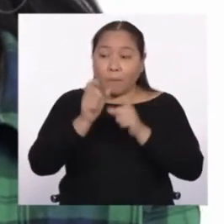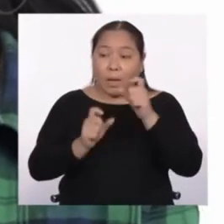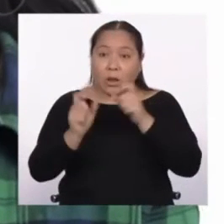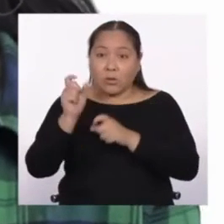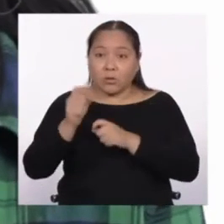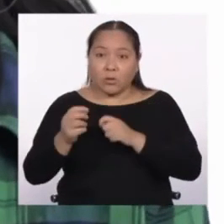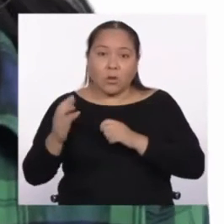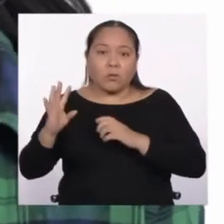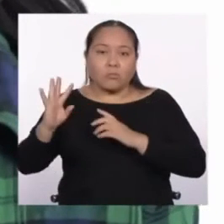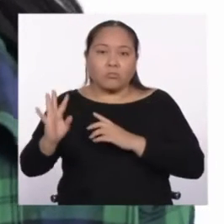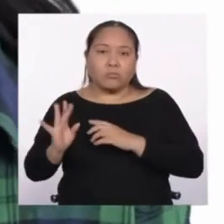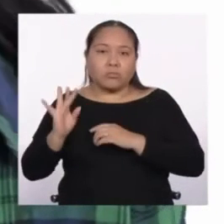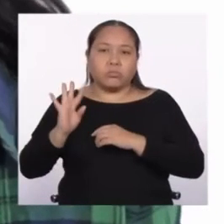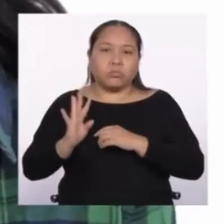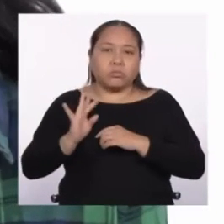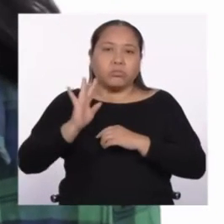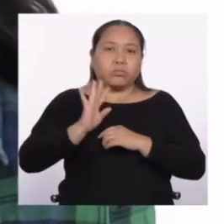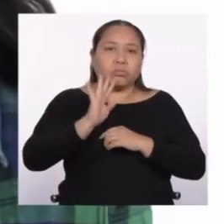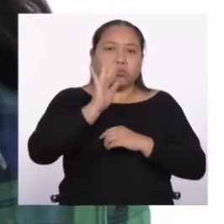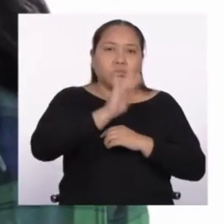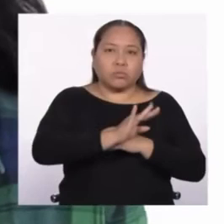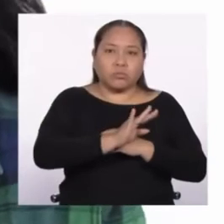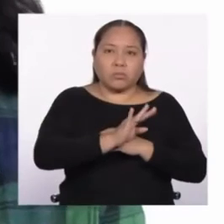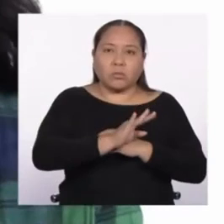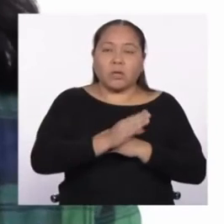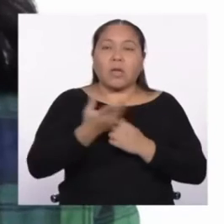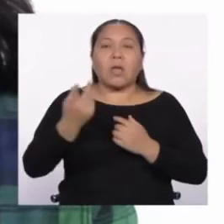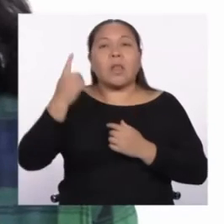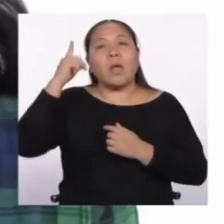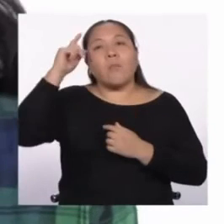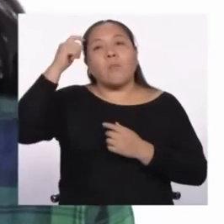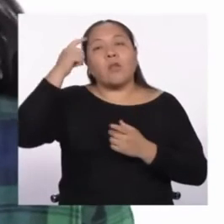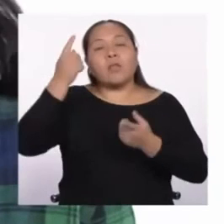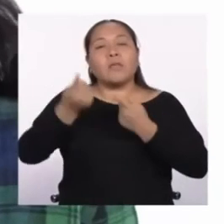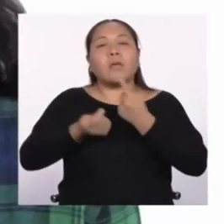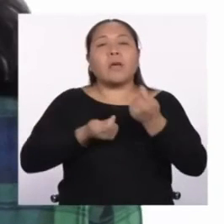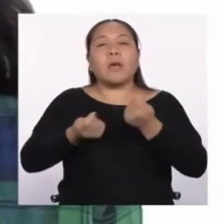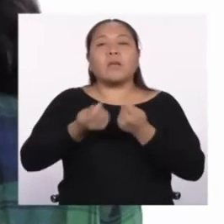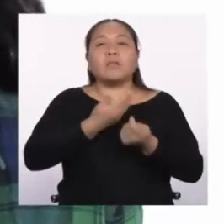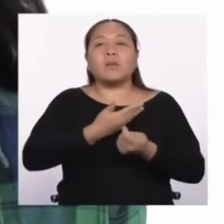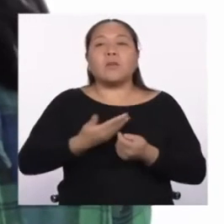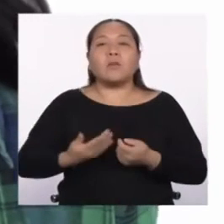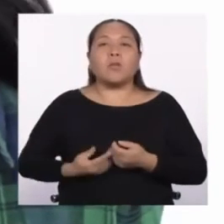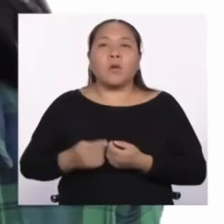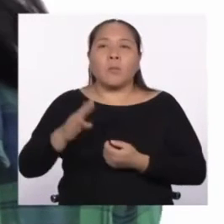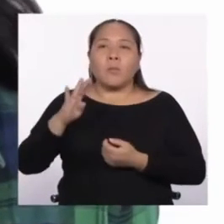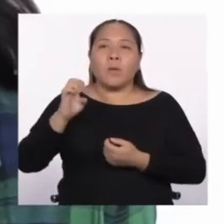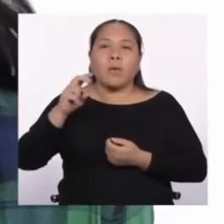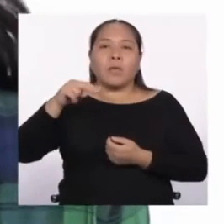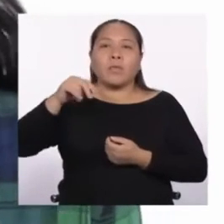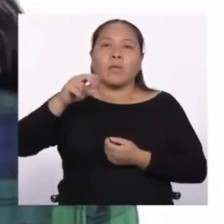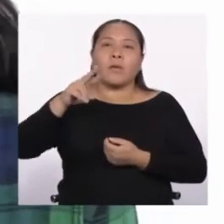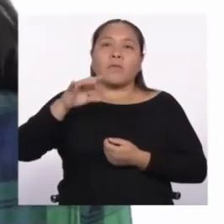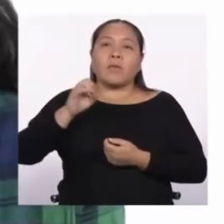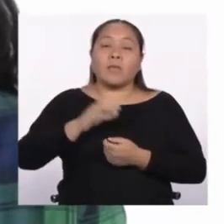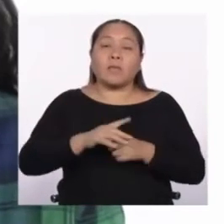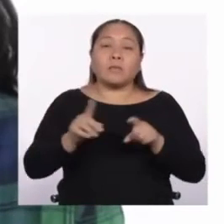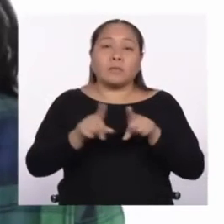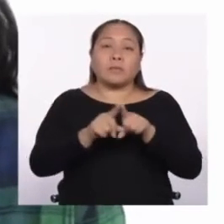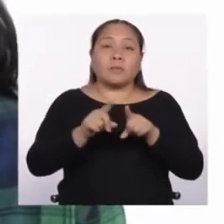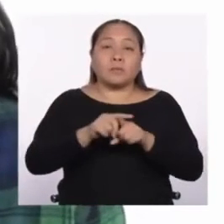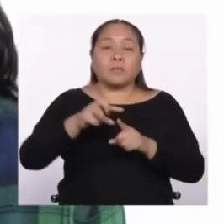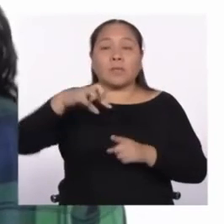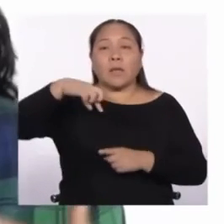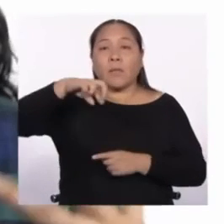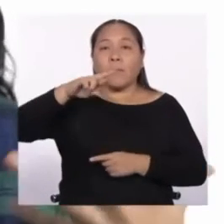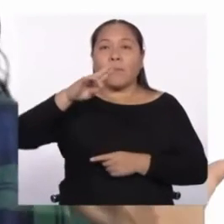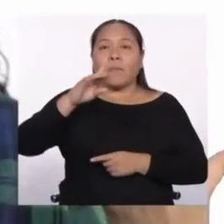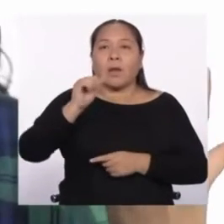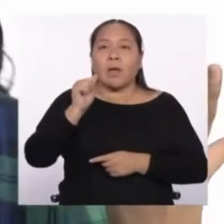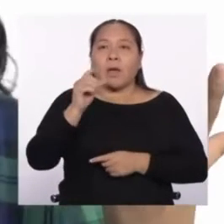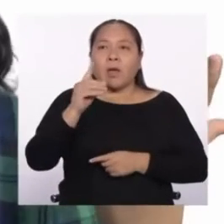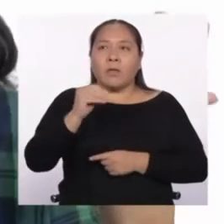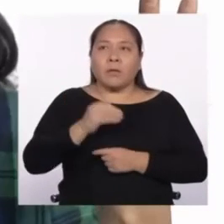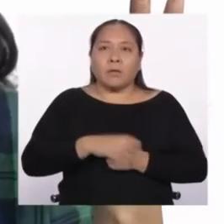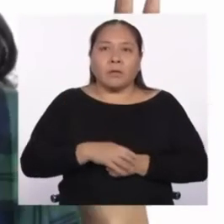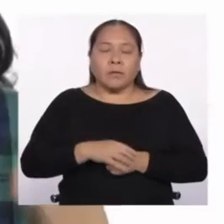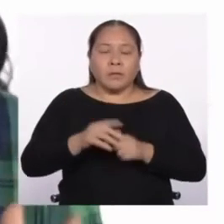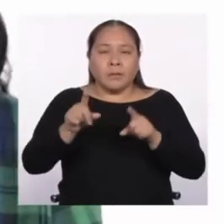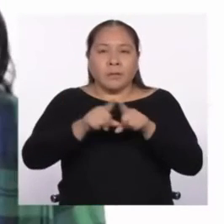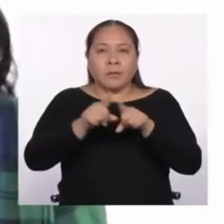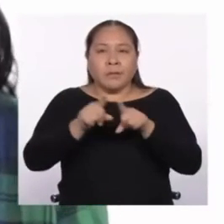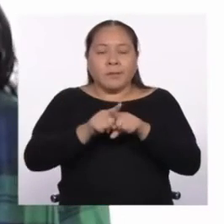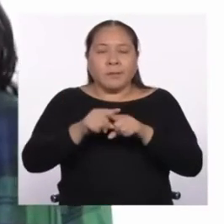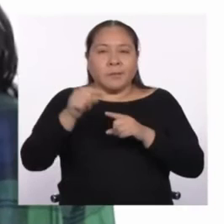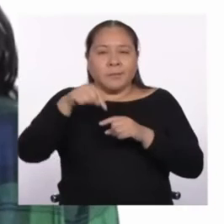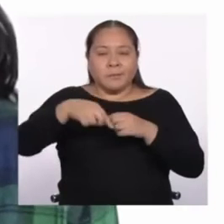se movilizaron mediante las políticas de gobierno como el de Benavides y el de Prado Ugarteche. Encima, todo